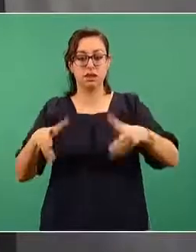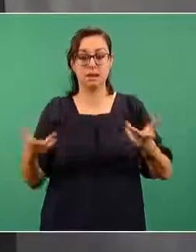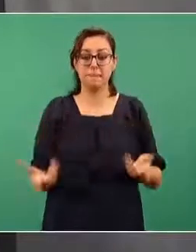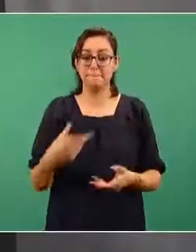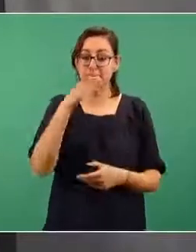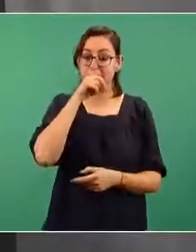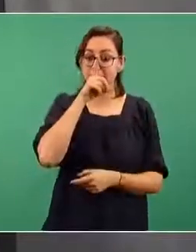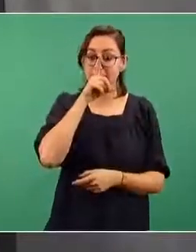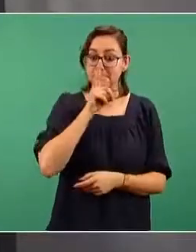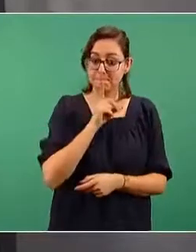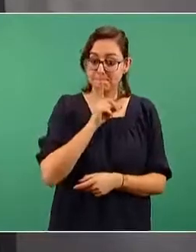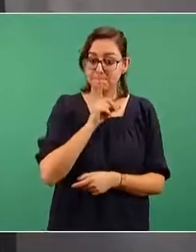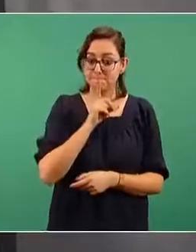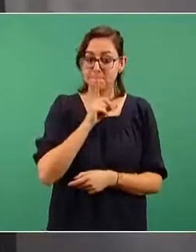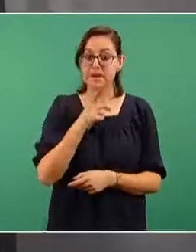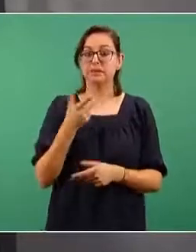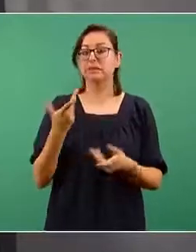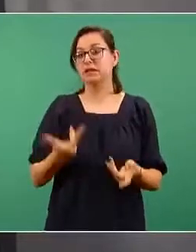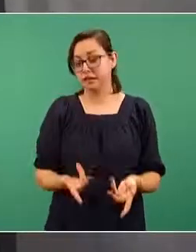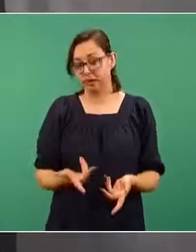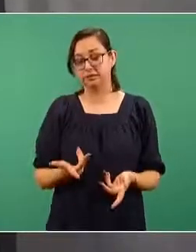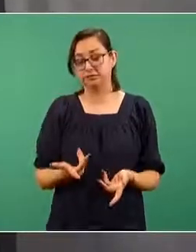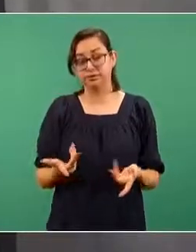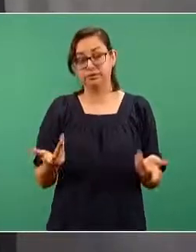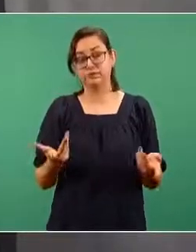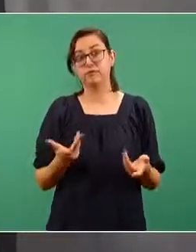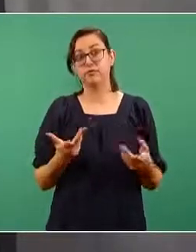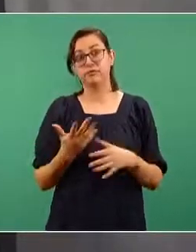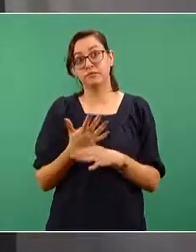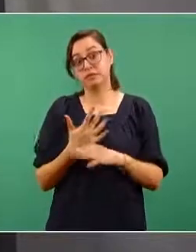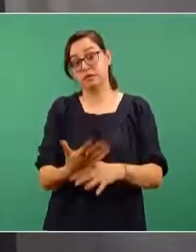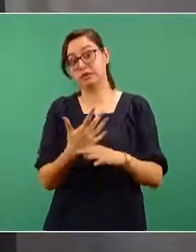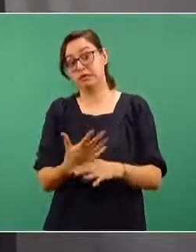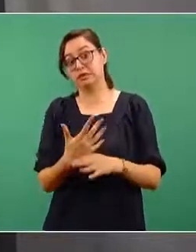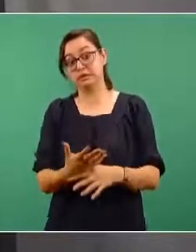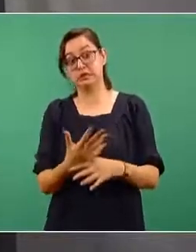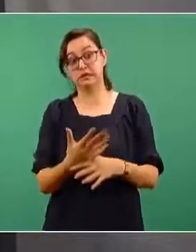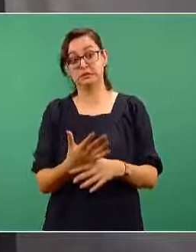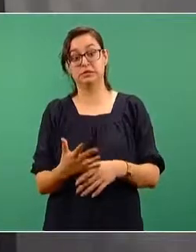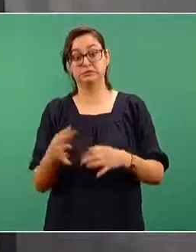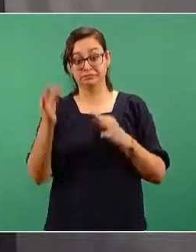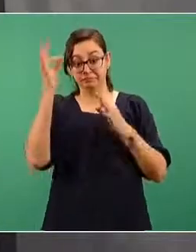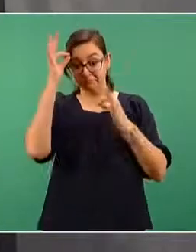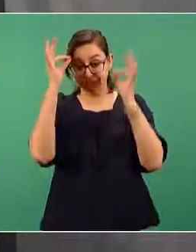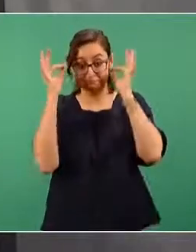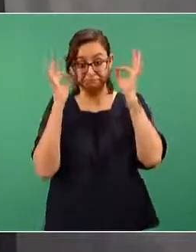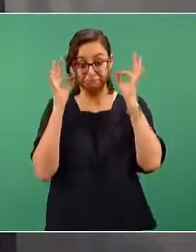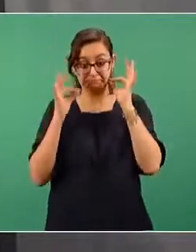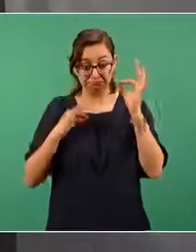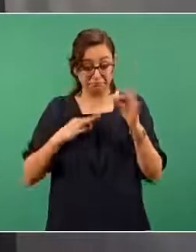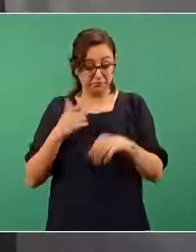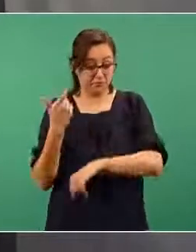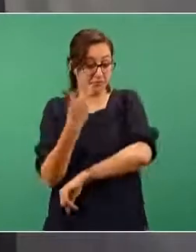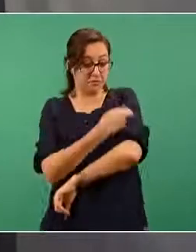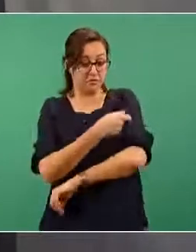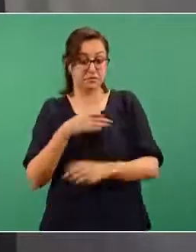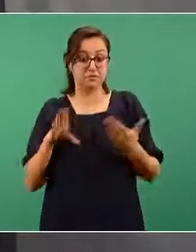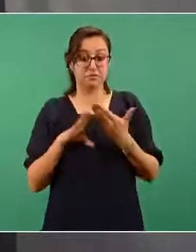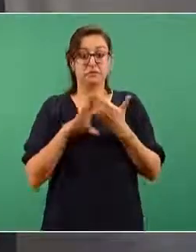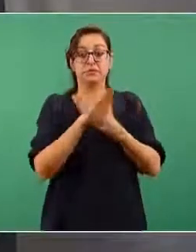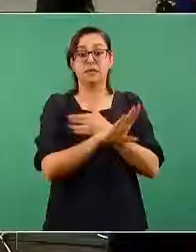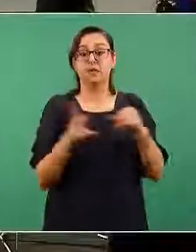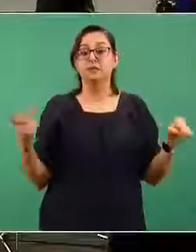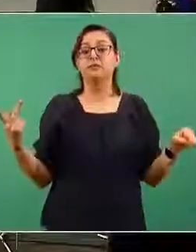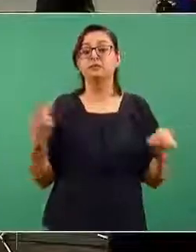falsa noción, el señalamiento fraudulento de que la vacuna del sarampión podría estar asociada